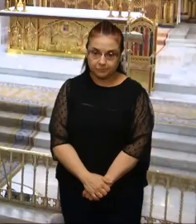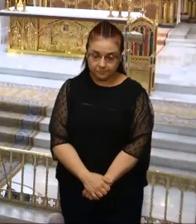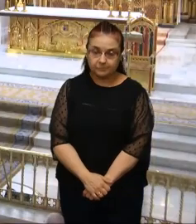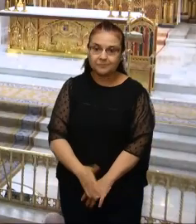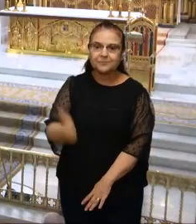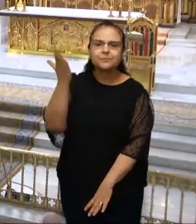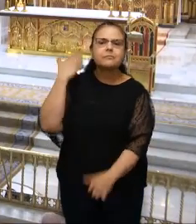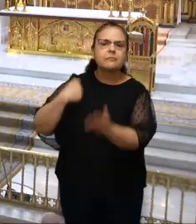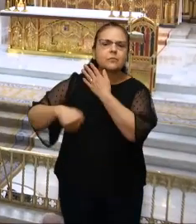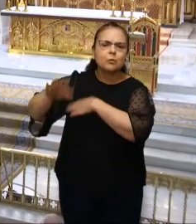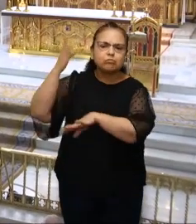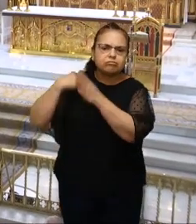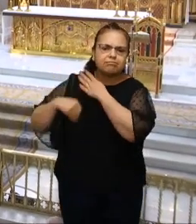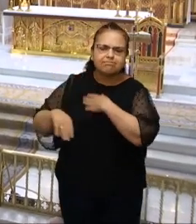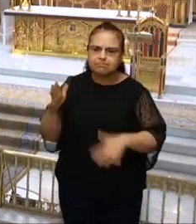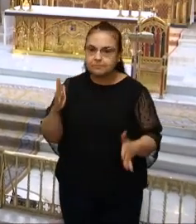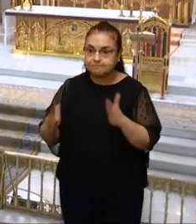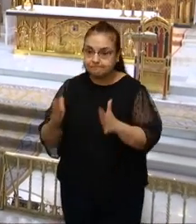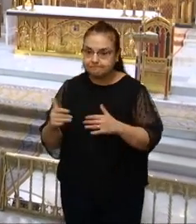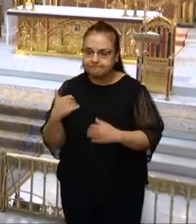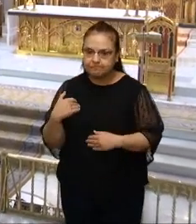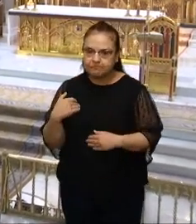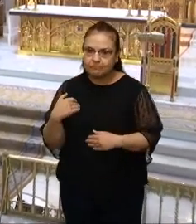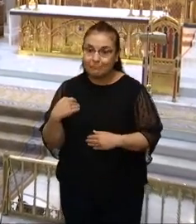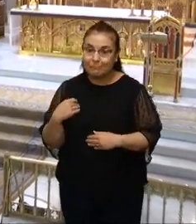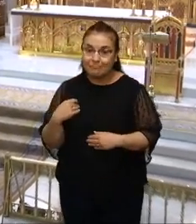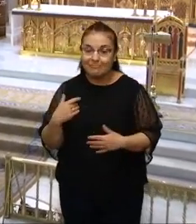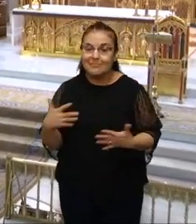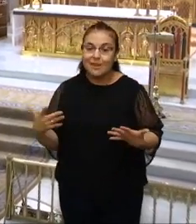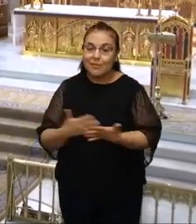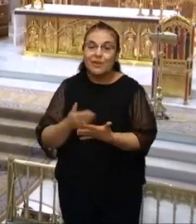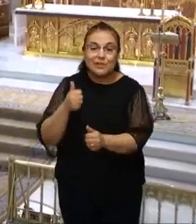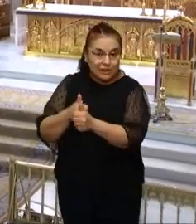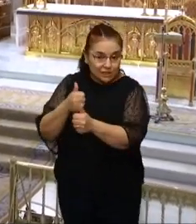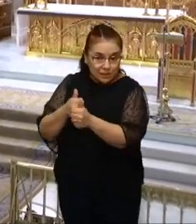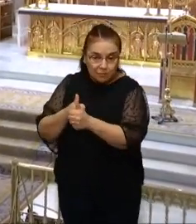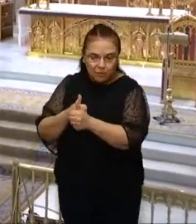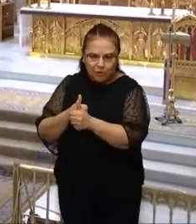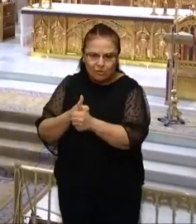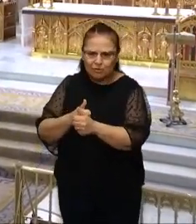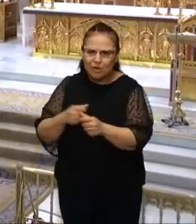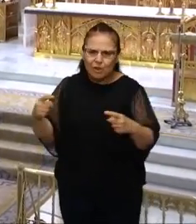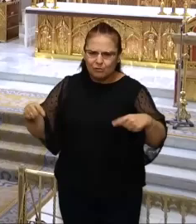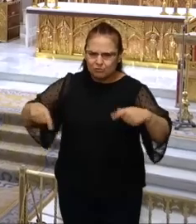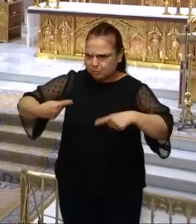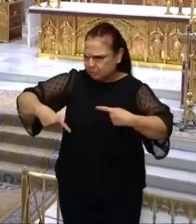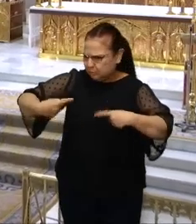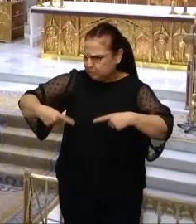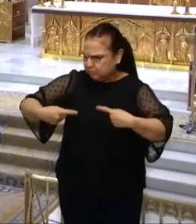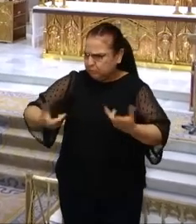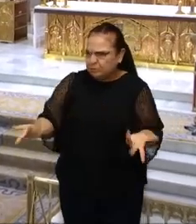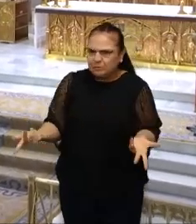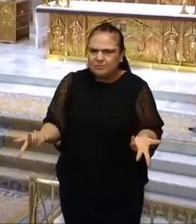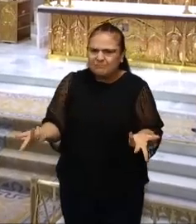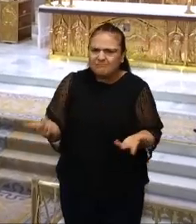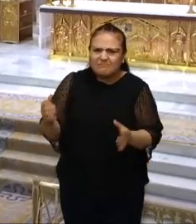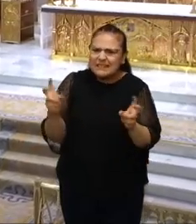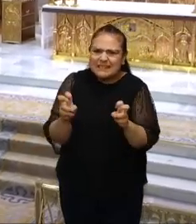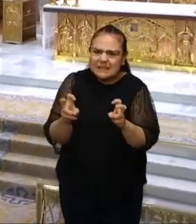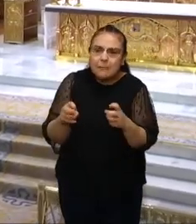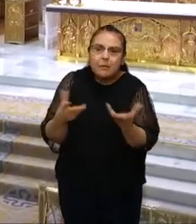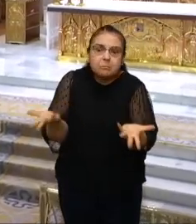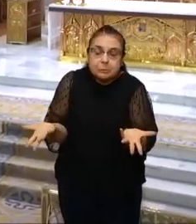En aquel tiempo se suscitó entre los discípulos una discusión sobre